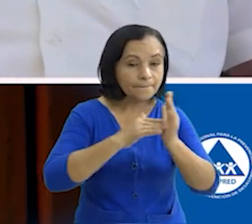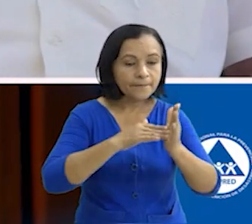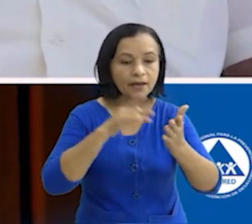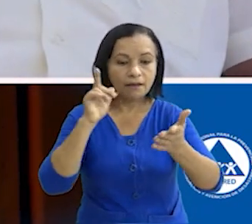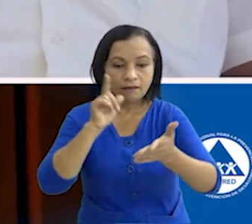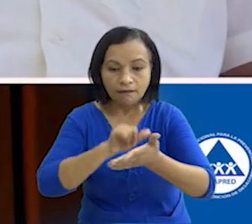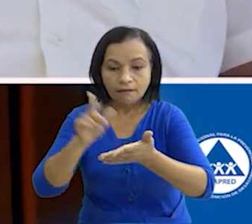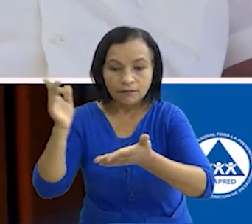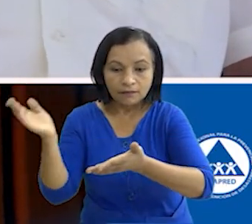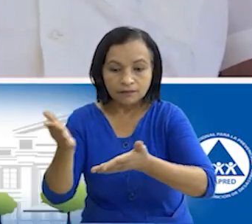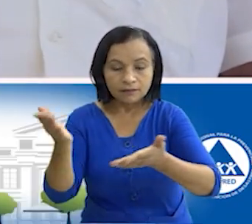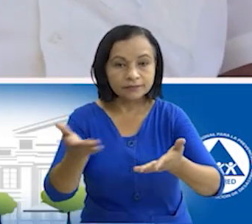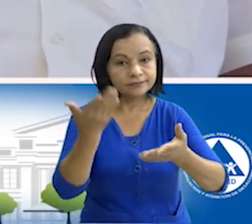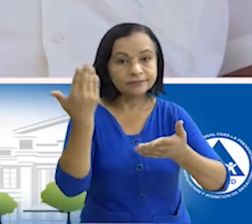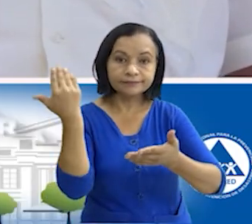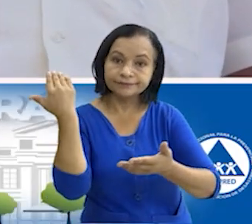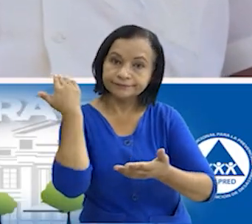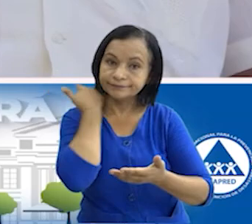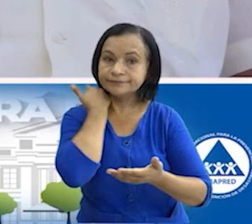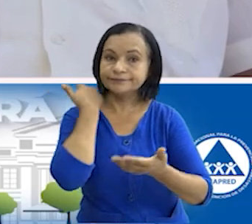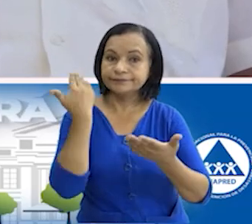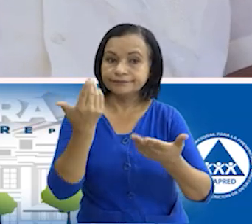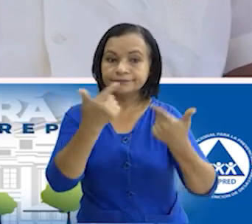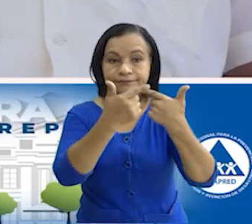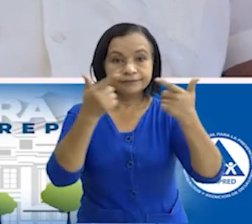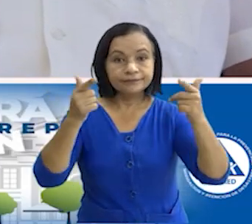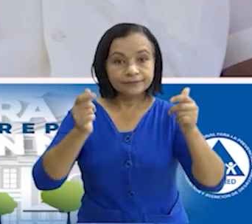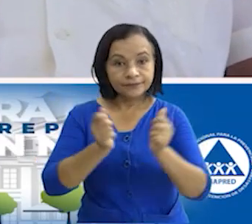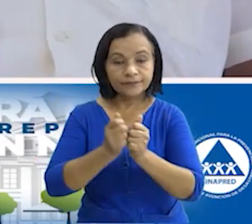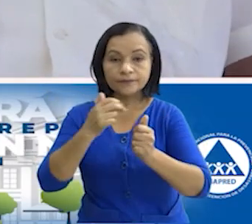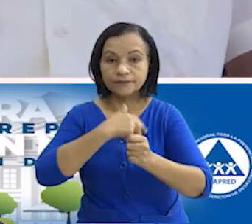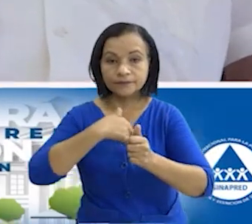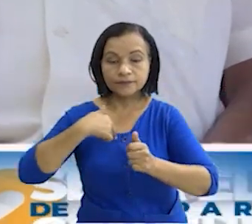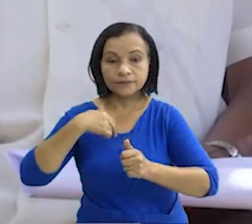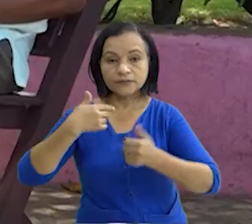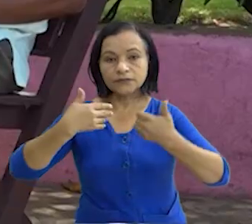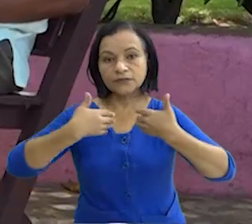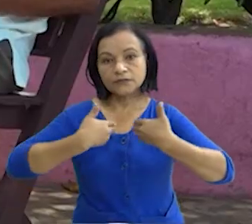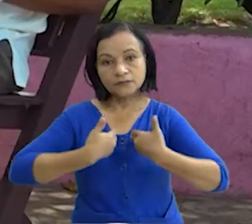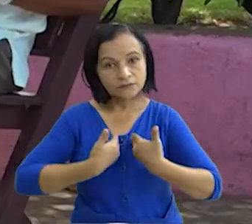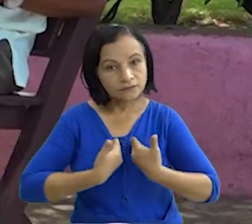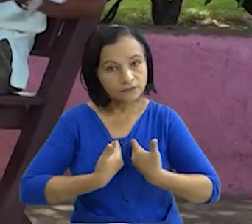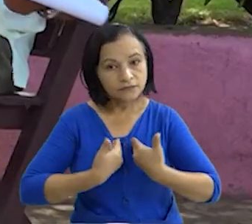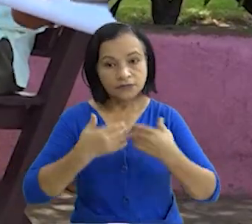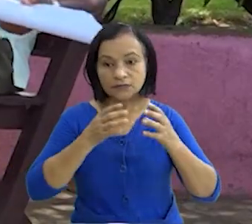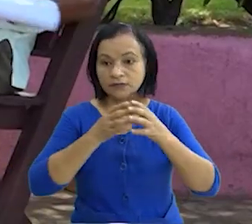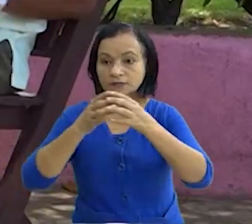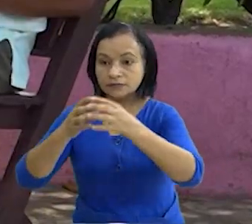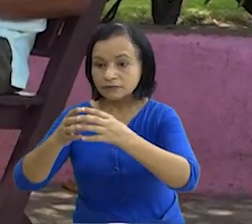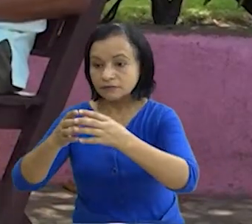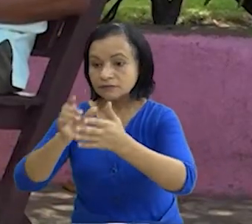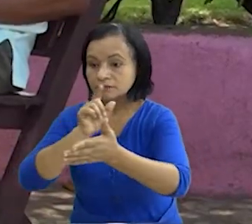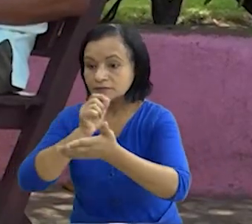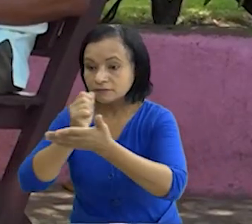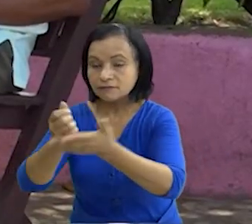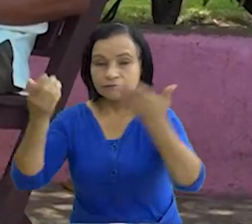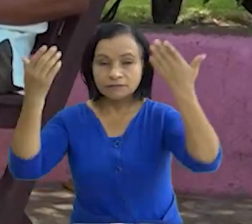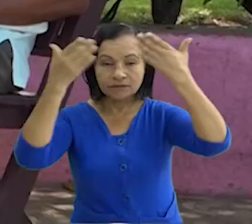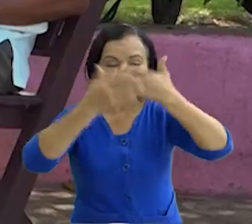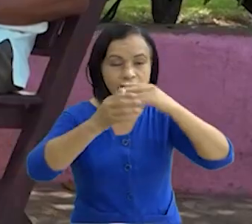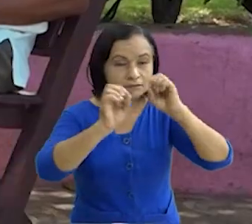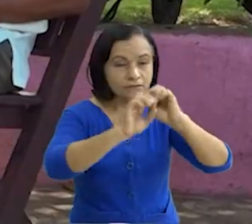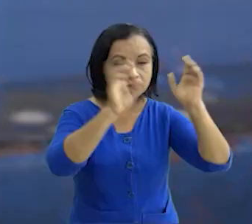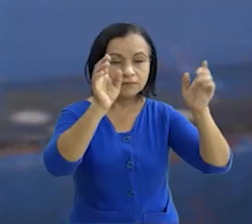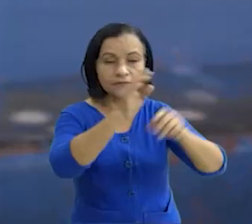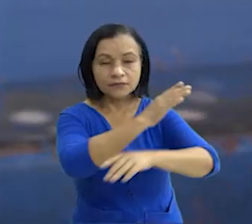pues, significa un montón. Pero ahí estamos la brigada, que realmente se cansan yendo de un lado para otro en la noche, en la mañana,